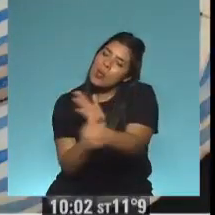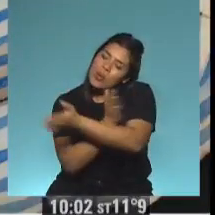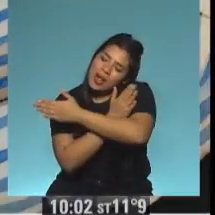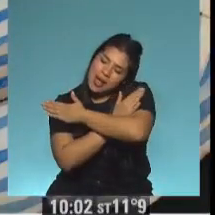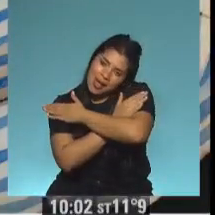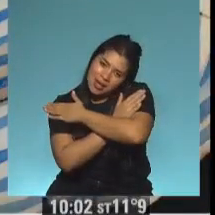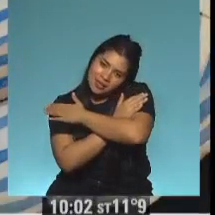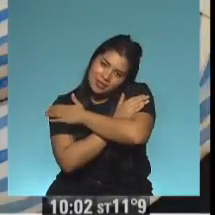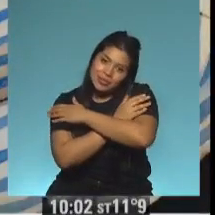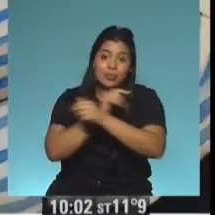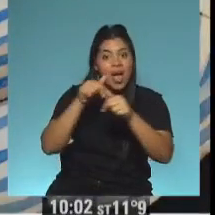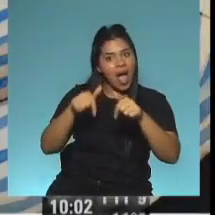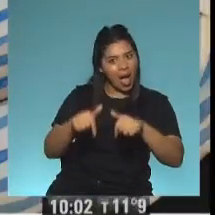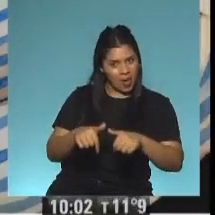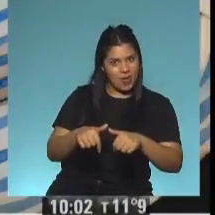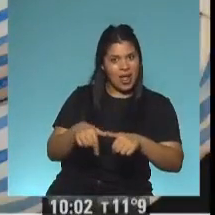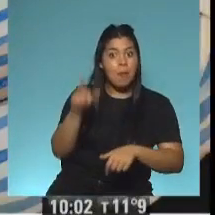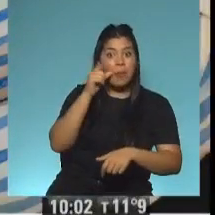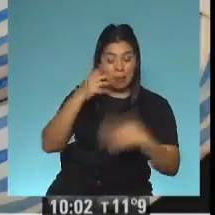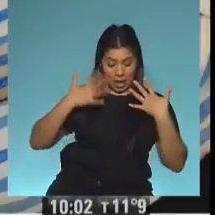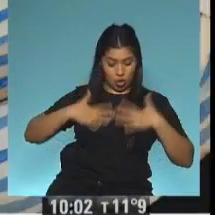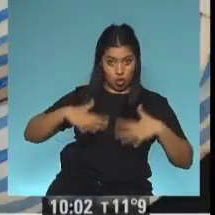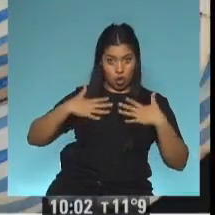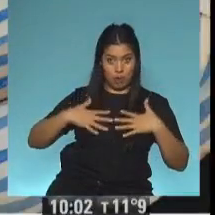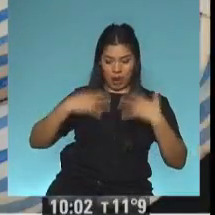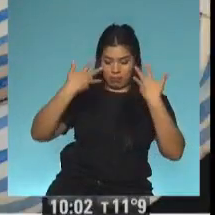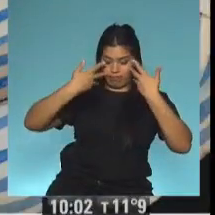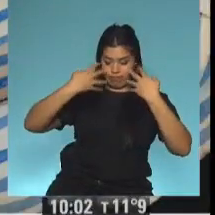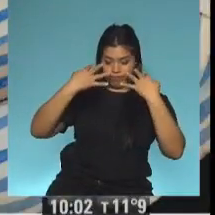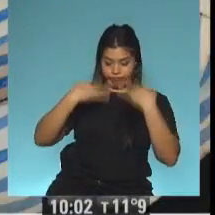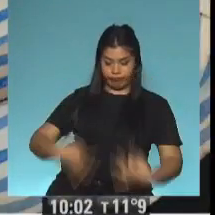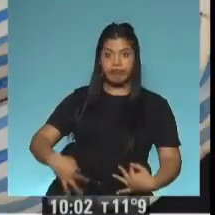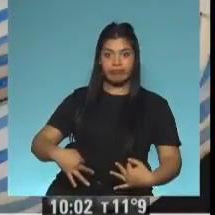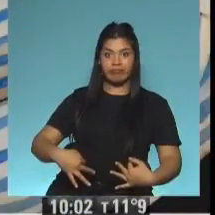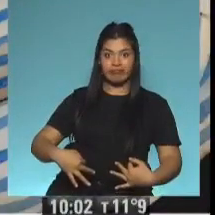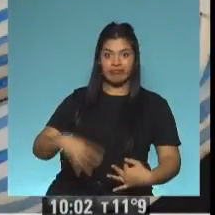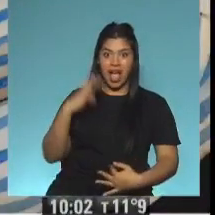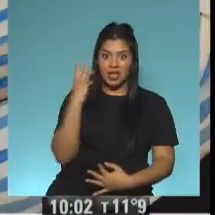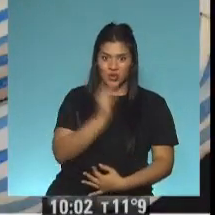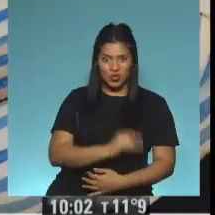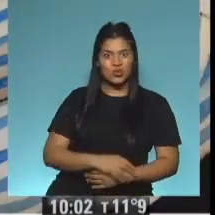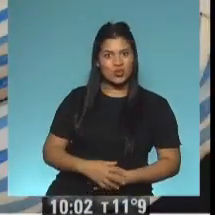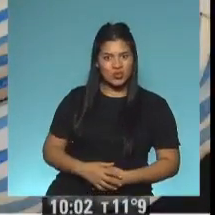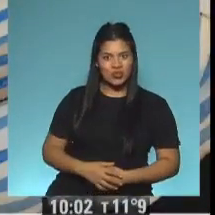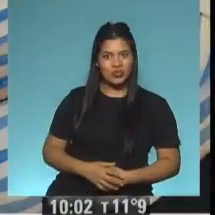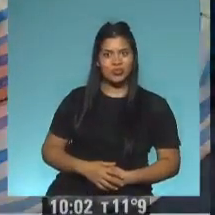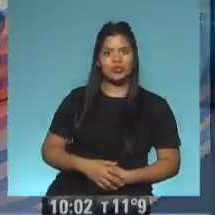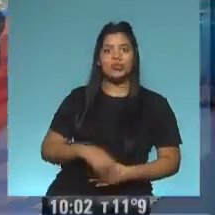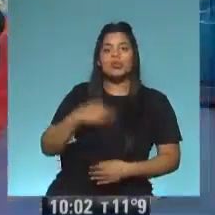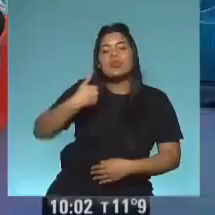papá tenía un pijama de rayas tan grande como dos pijamas de rayas. Y Pino se quedó